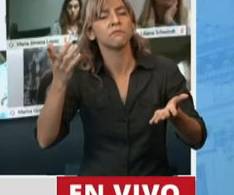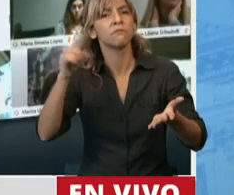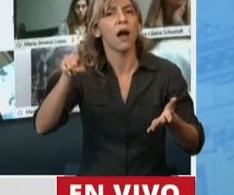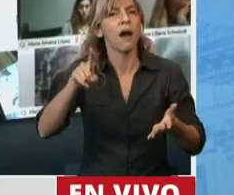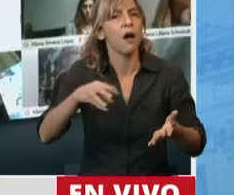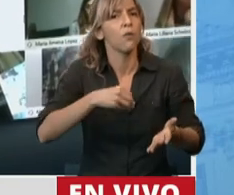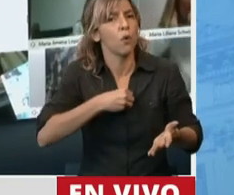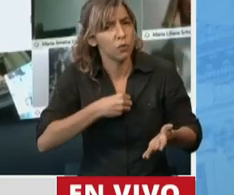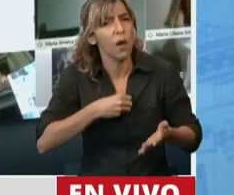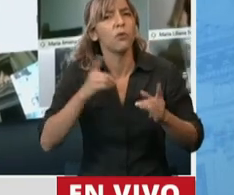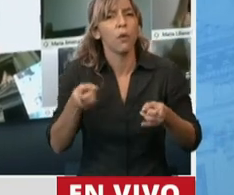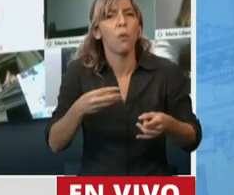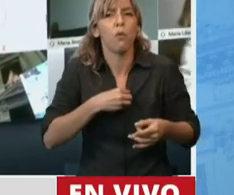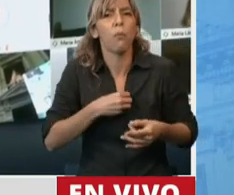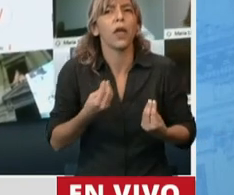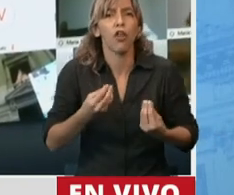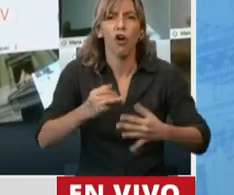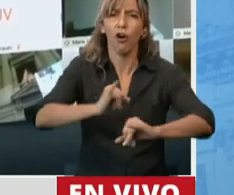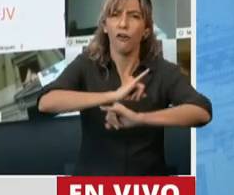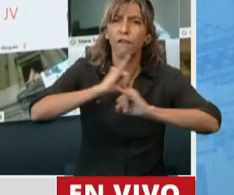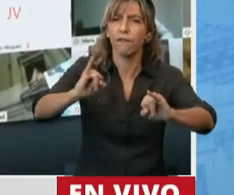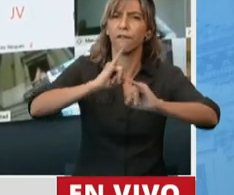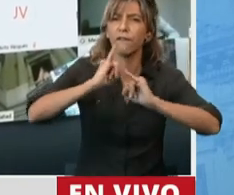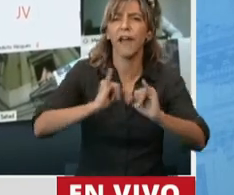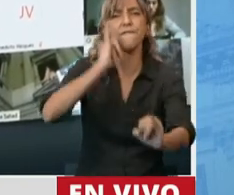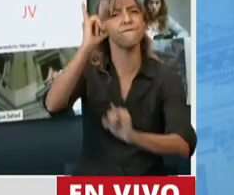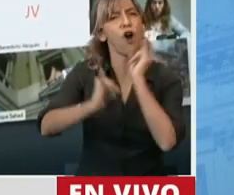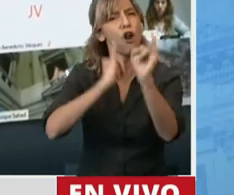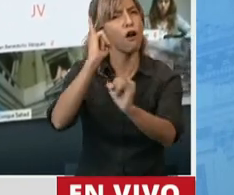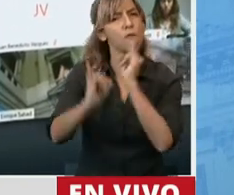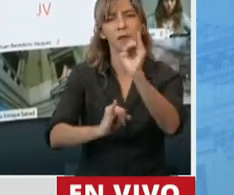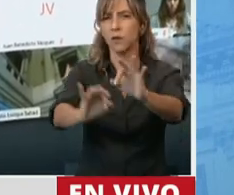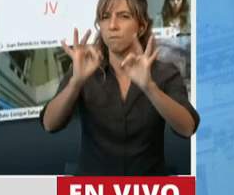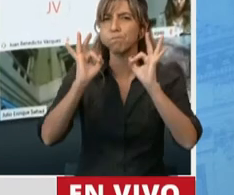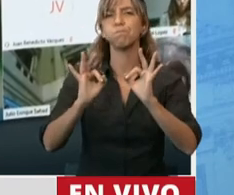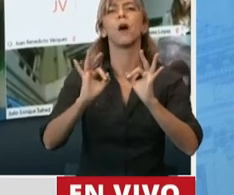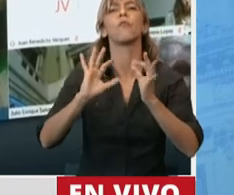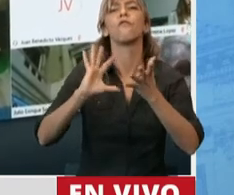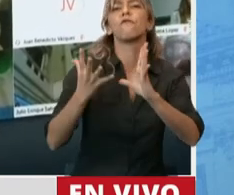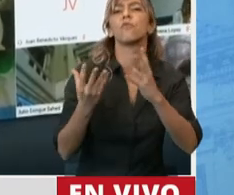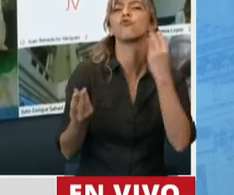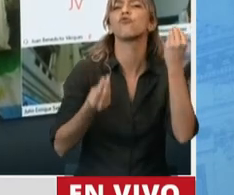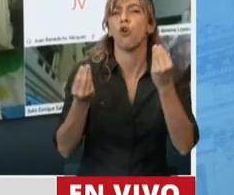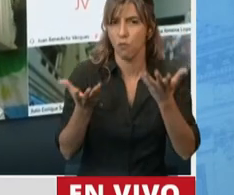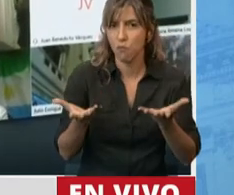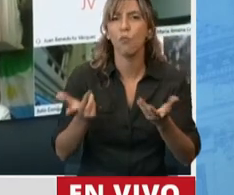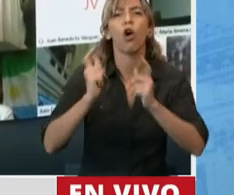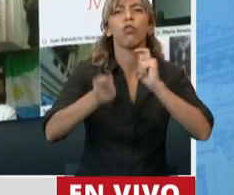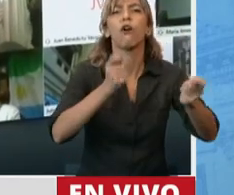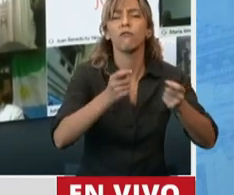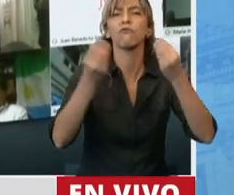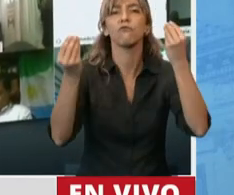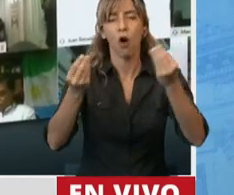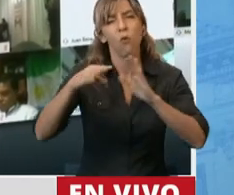campañas masivas de información sobre todo este proceso. Yo quiero decir que celebramos que este